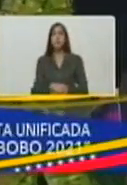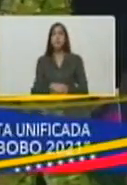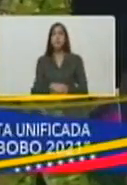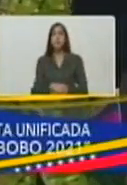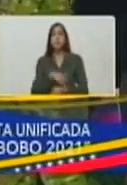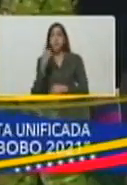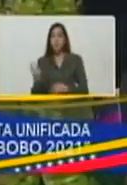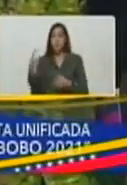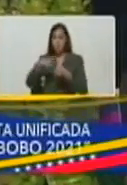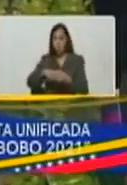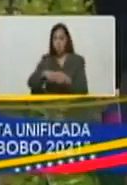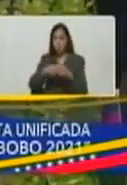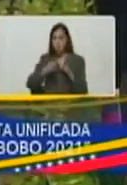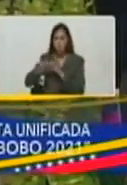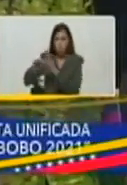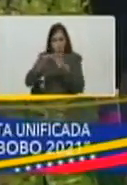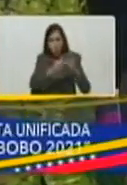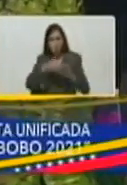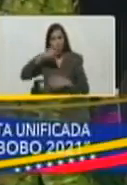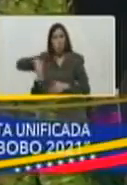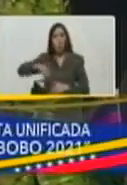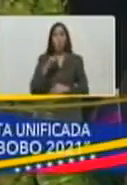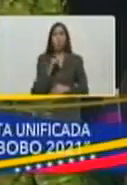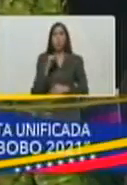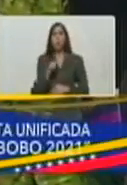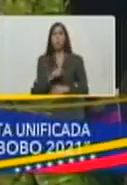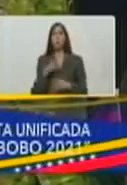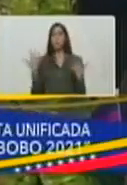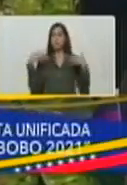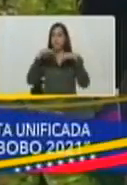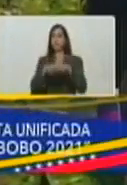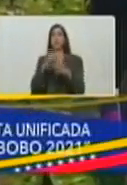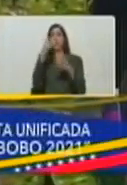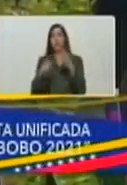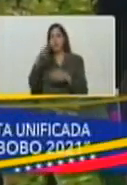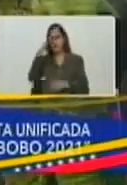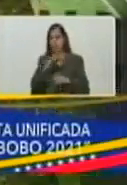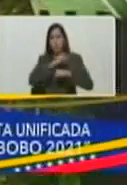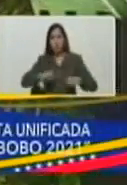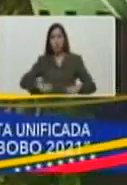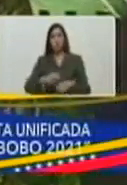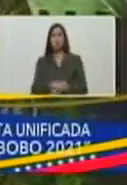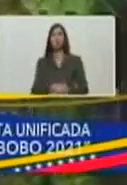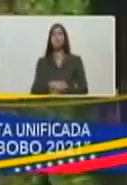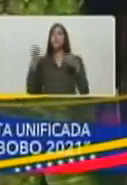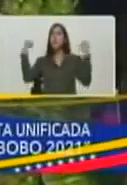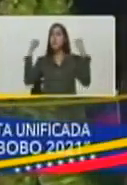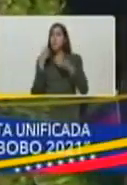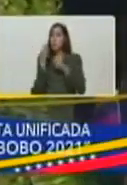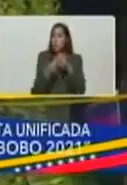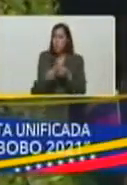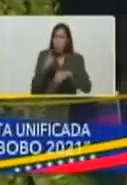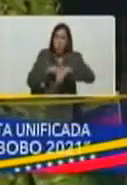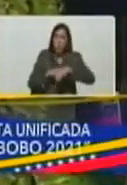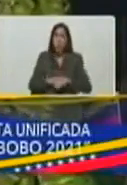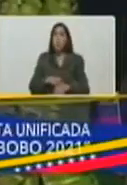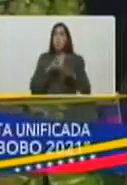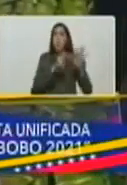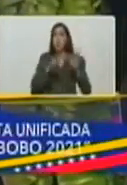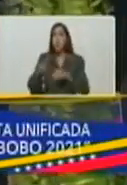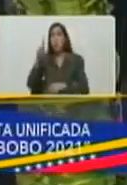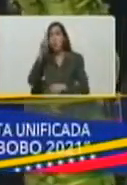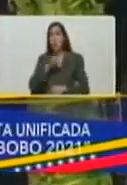en perfecta unión cívico, militar, policial, en diferentes pases. El ejercicio duró 72 horas, ahorita estamos